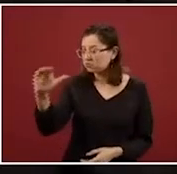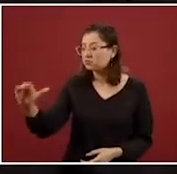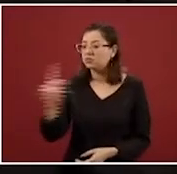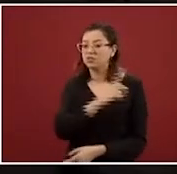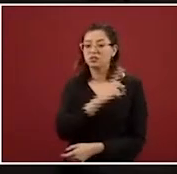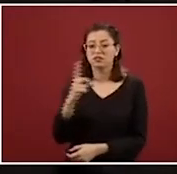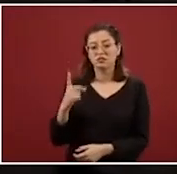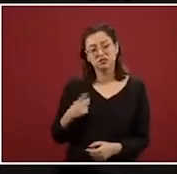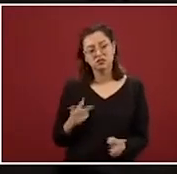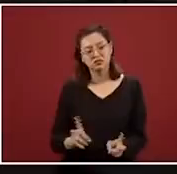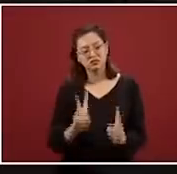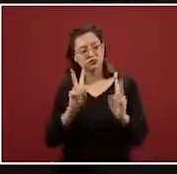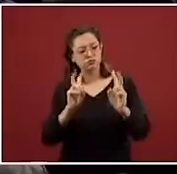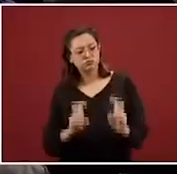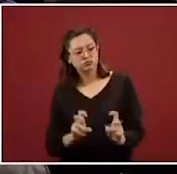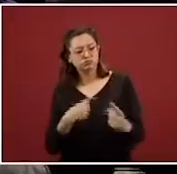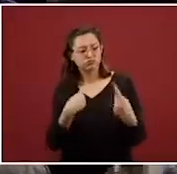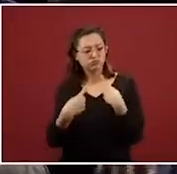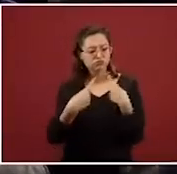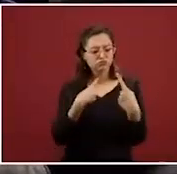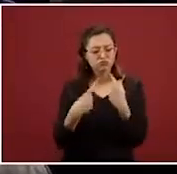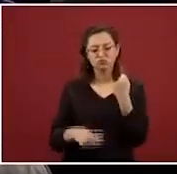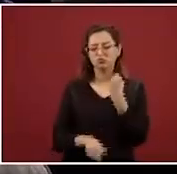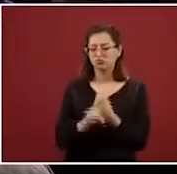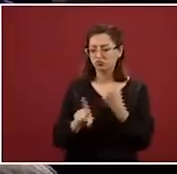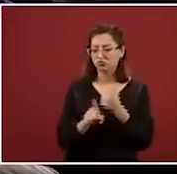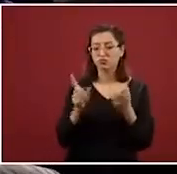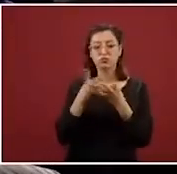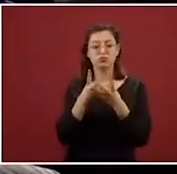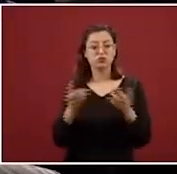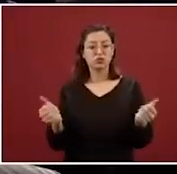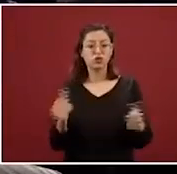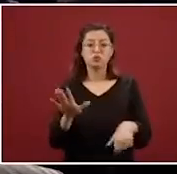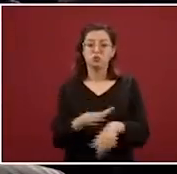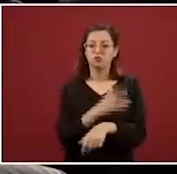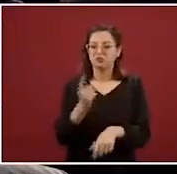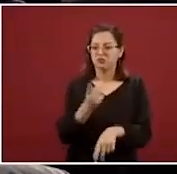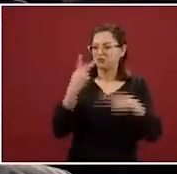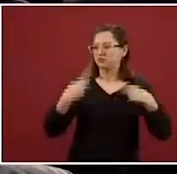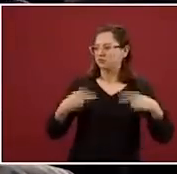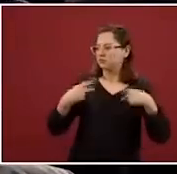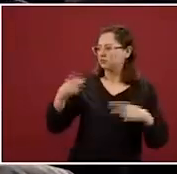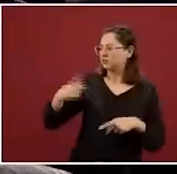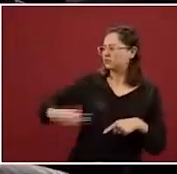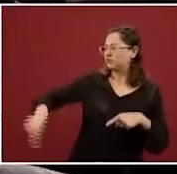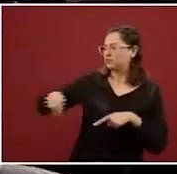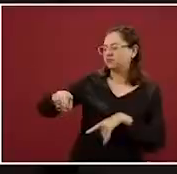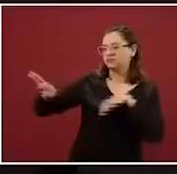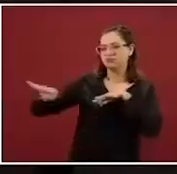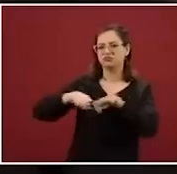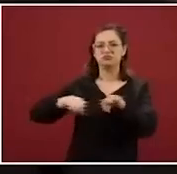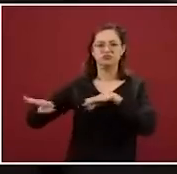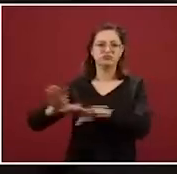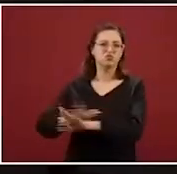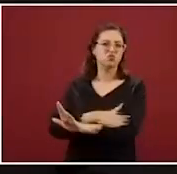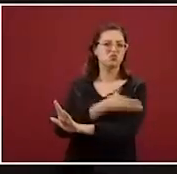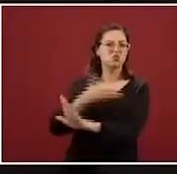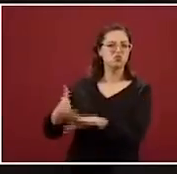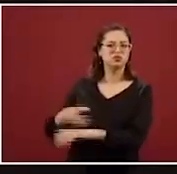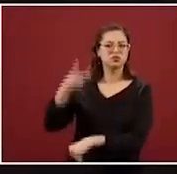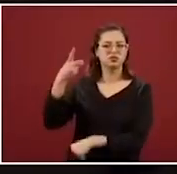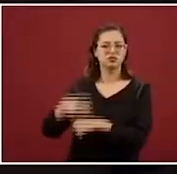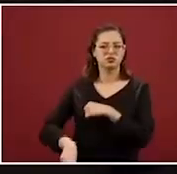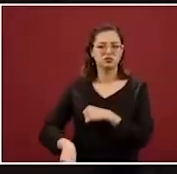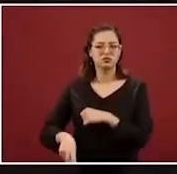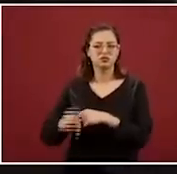resuelvan, porque sí se perjudica a los trabajadores y se perjudica